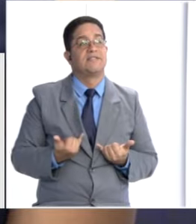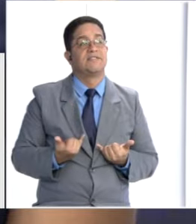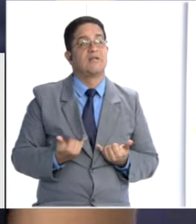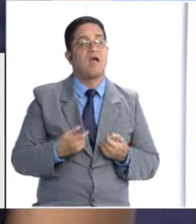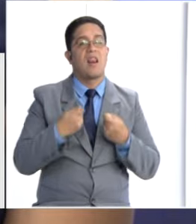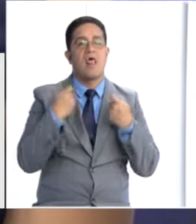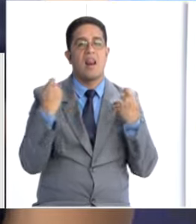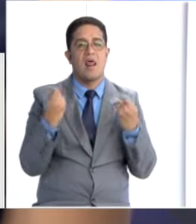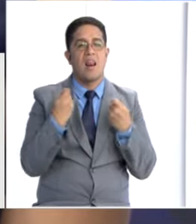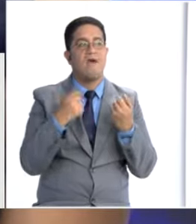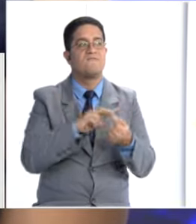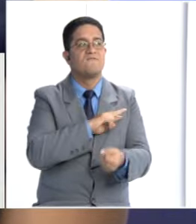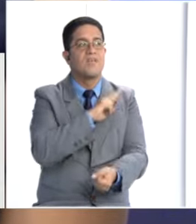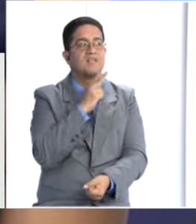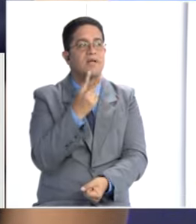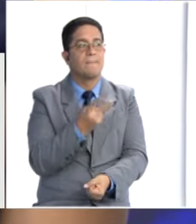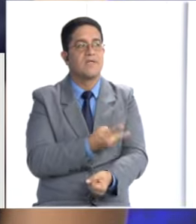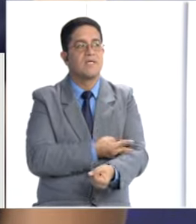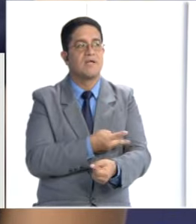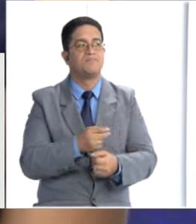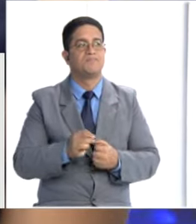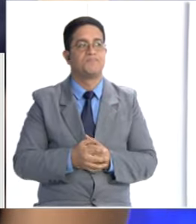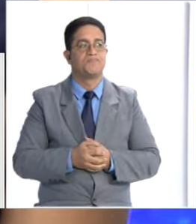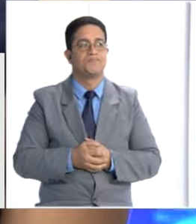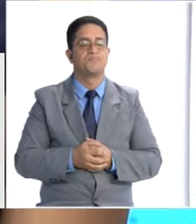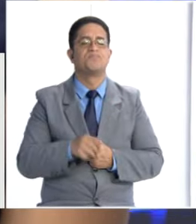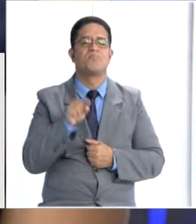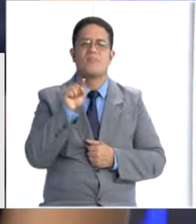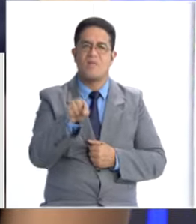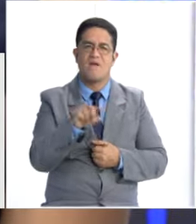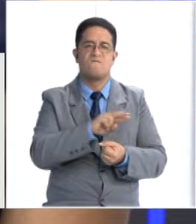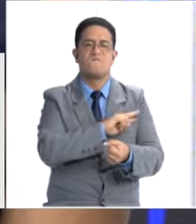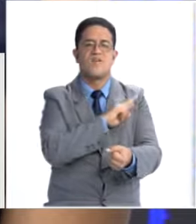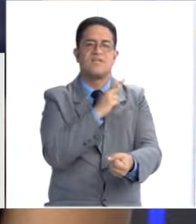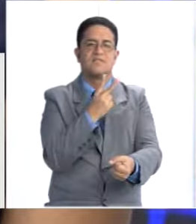el multivitamínico. Ese multivitamínico, pues